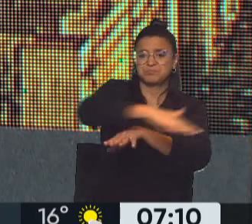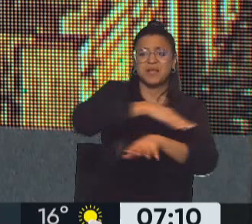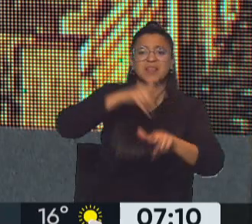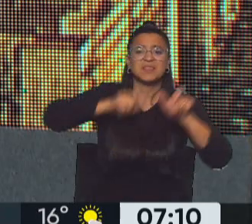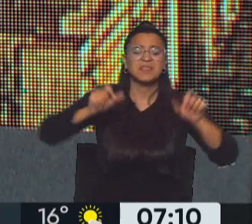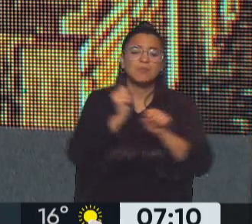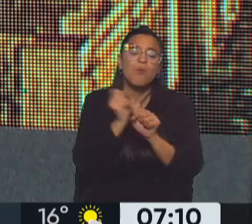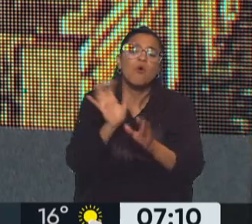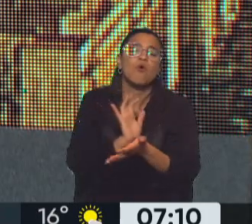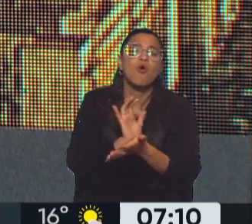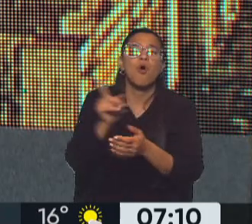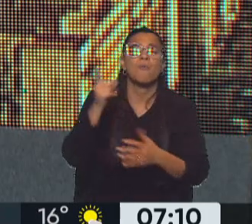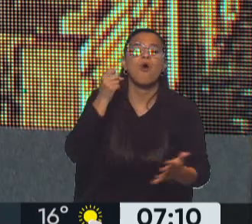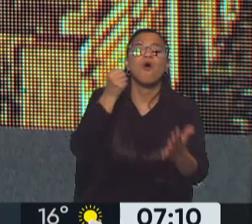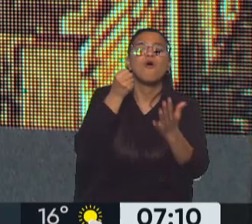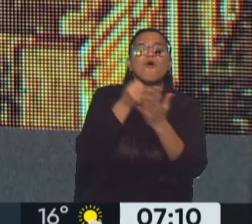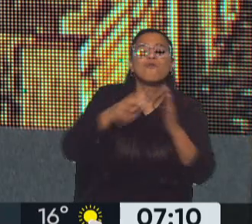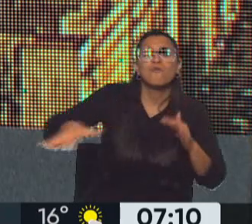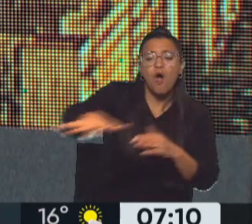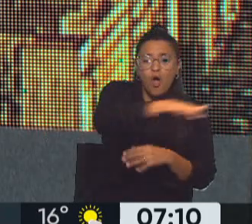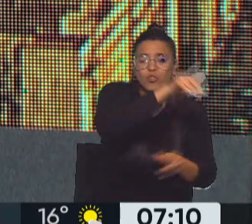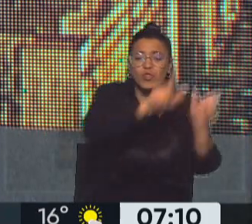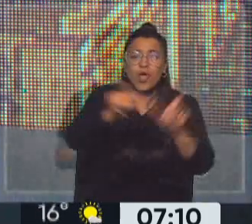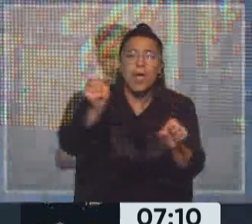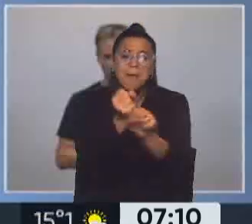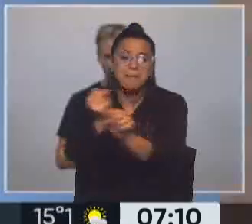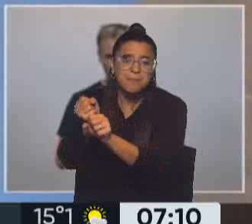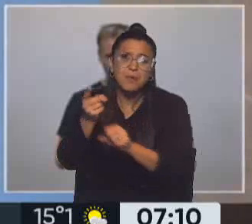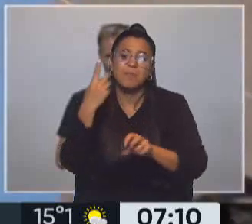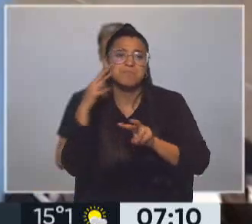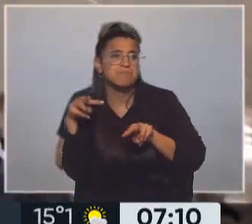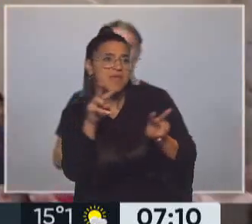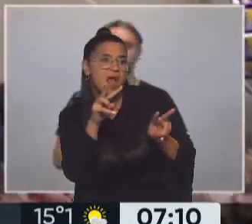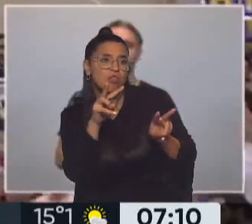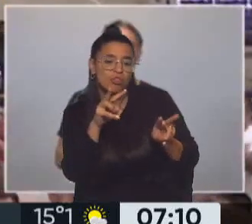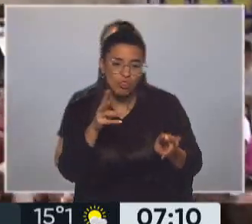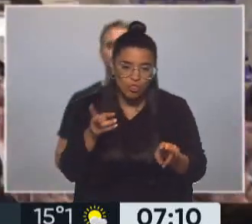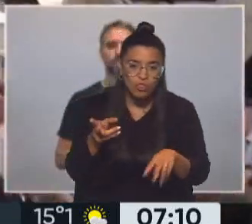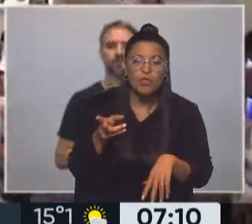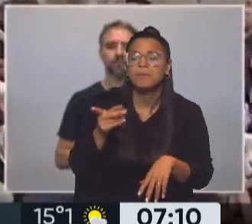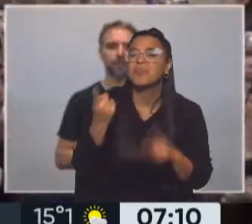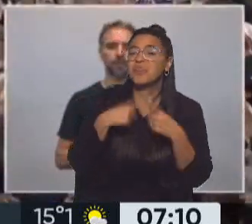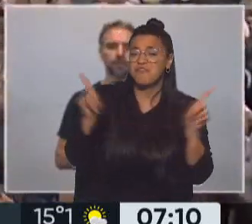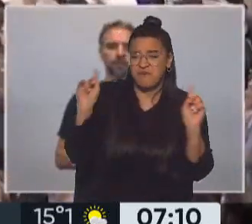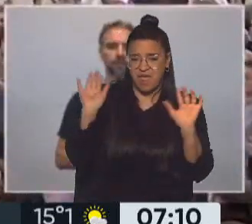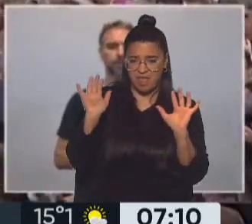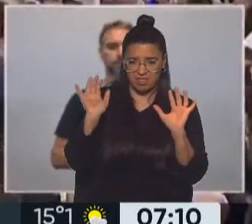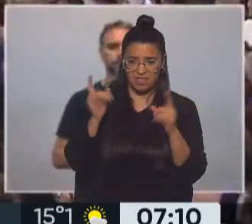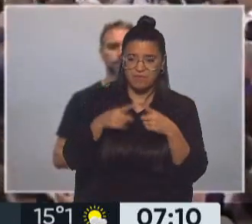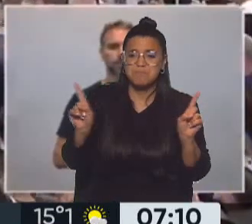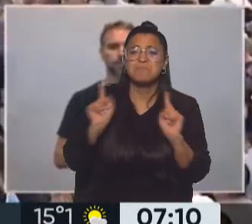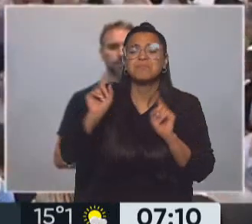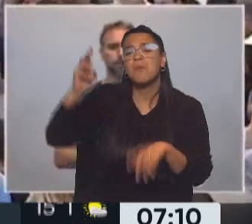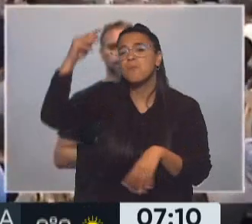imágenes cuidadas del fondo justamente de los empleados de la fábrica mirándolo atentamente. Algo muy distinto a lo que hizo